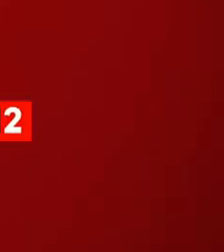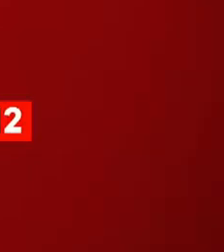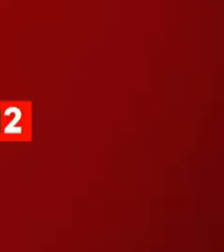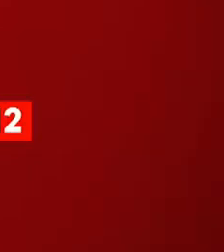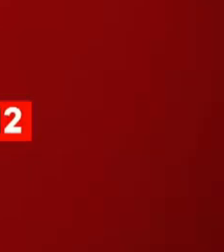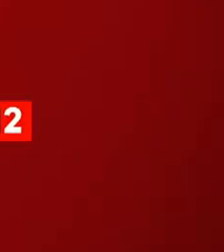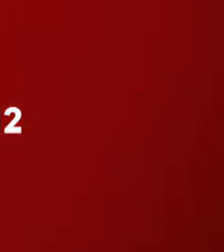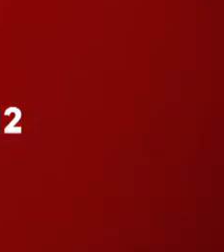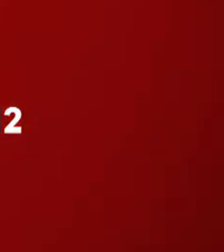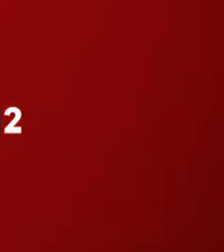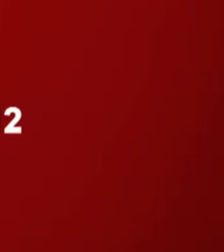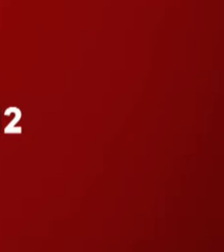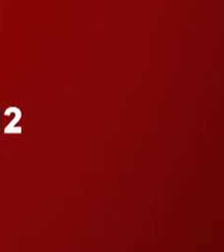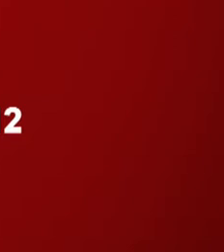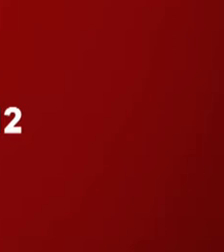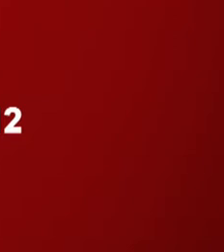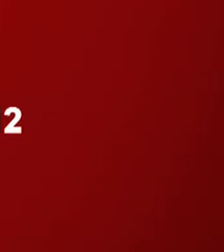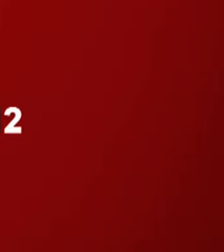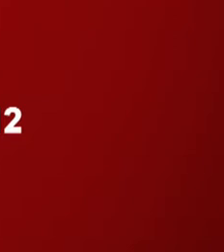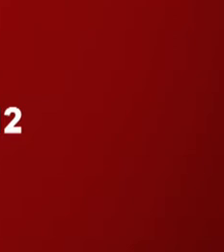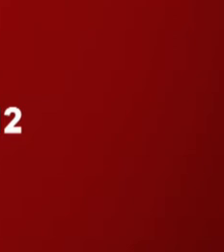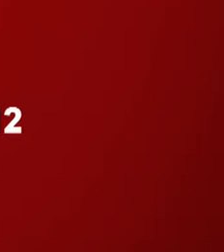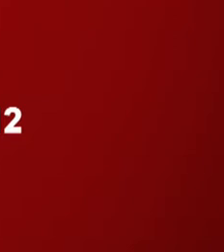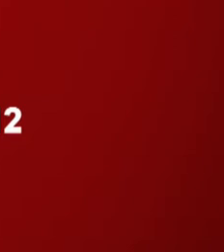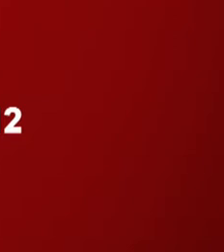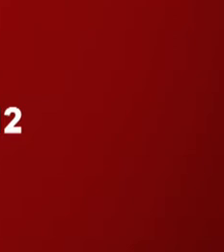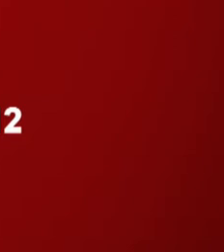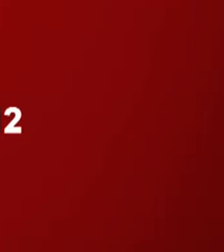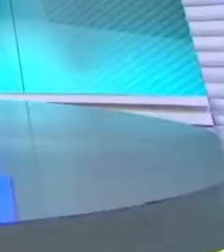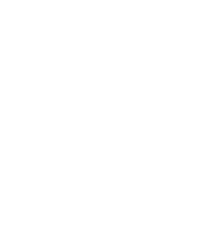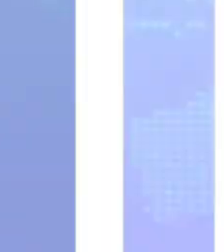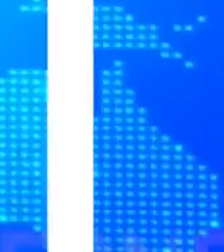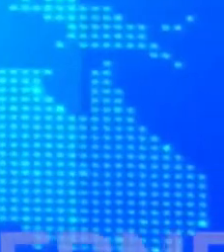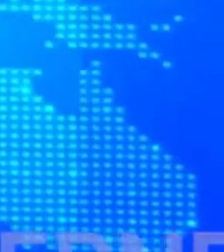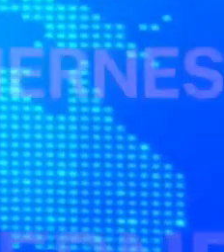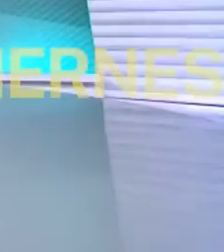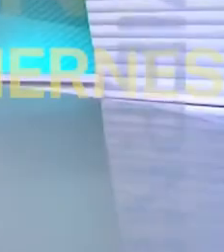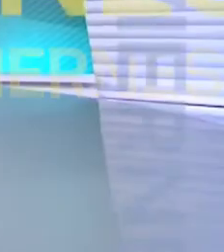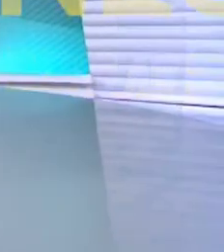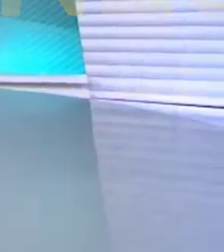Star Globalcom y 1190 de DirecTV.